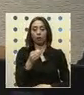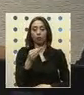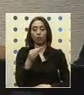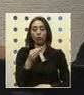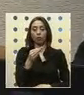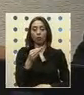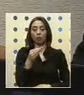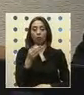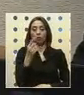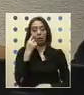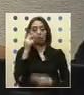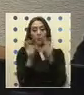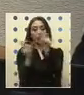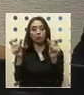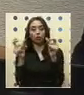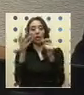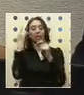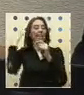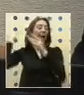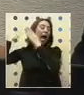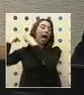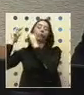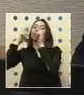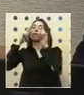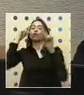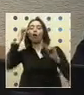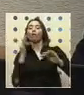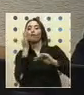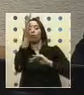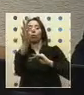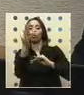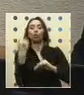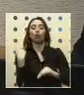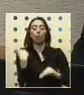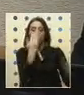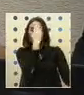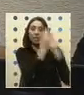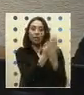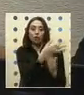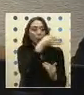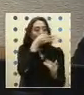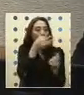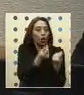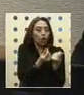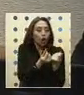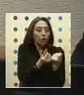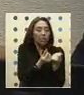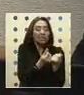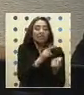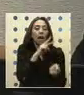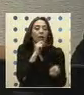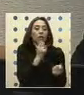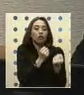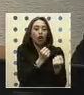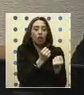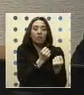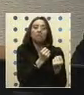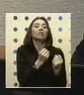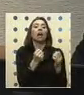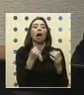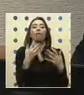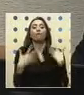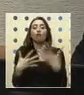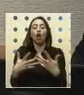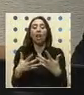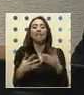de aquellos visionarios que se atrevieron a enfrentarse a la violencia y codicia de unos pocos y que estaban llevando a nuestro hermoso